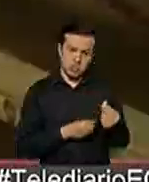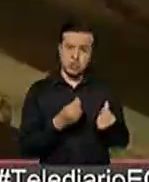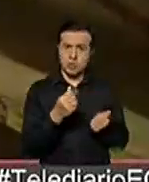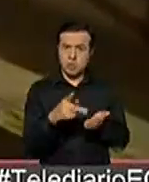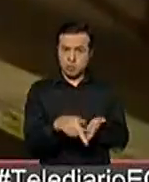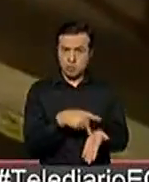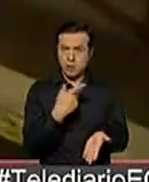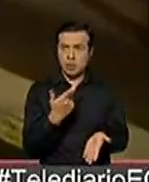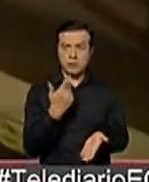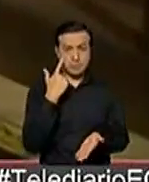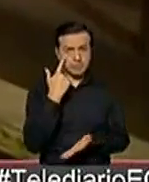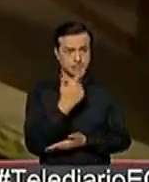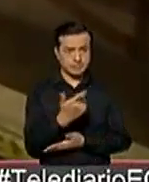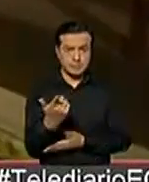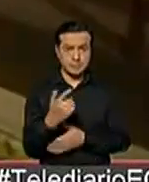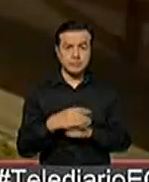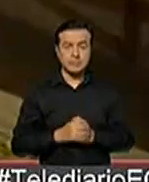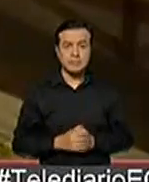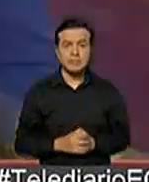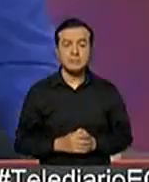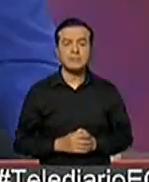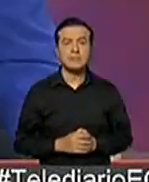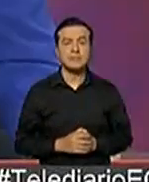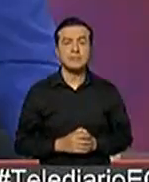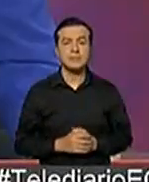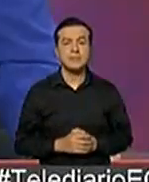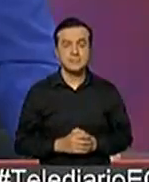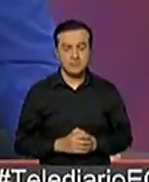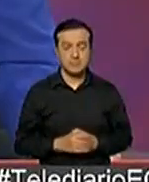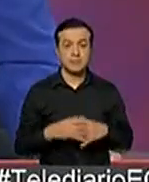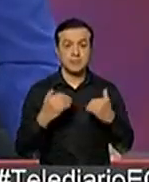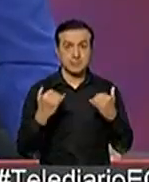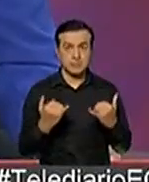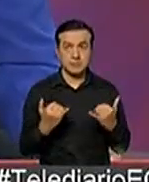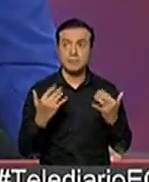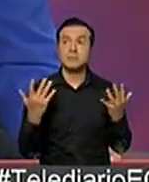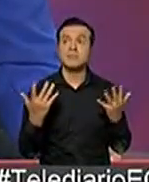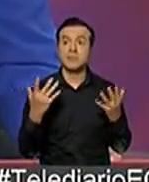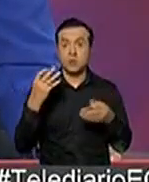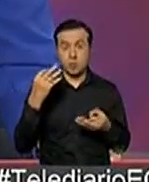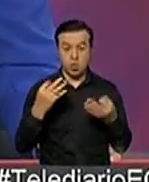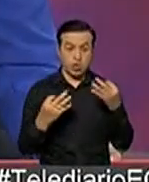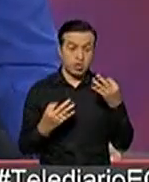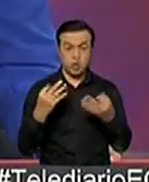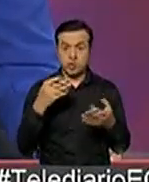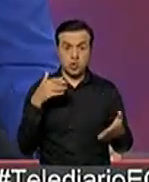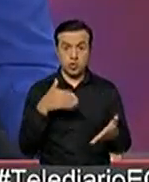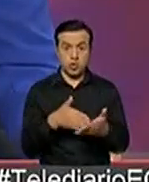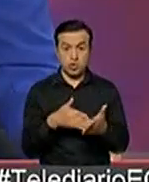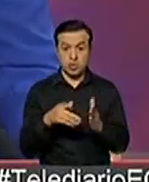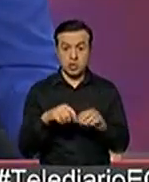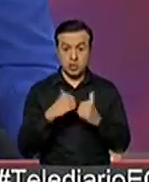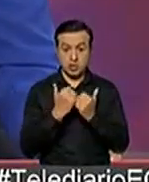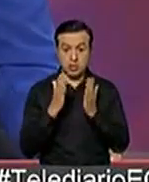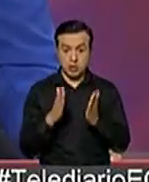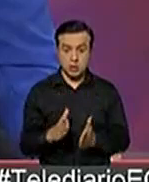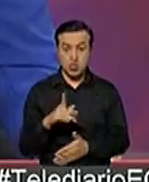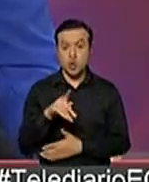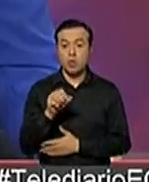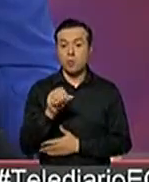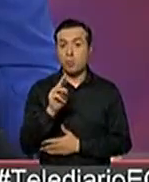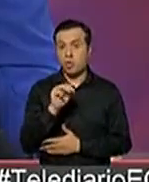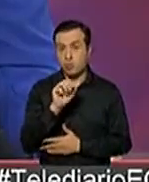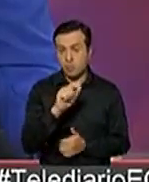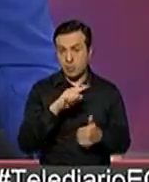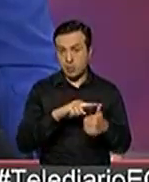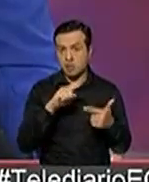integral. Mariuxi Buenaño, Medios Públicos. Y a esta hora se desarrolla el juicio directo en contra del legislador Jofre Poma y 8